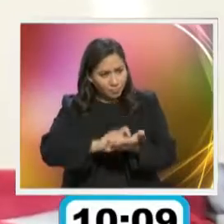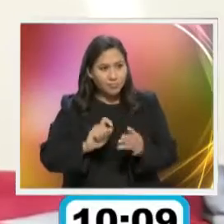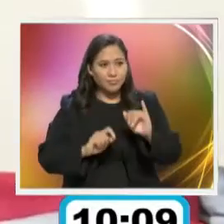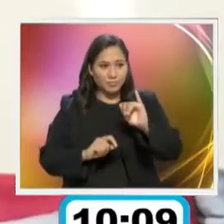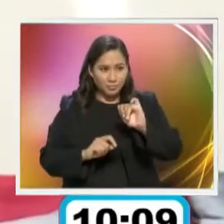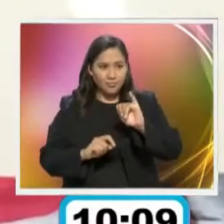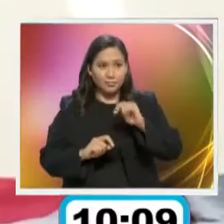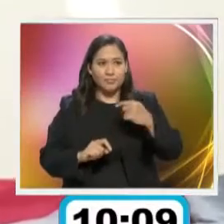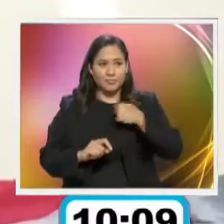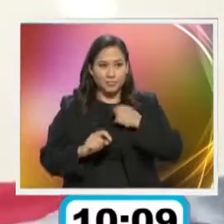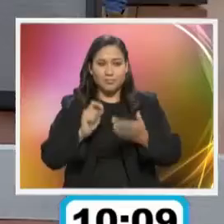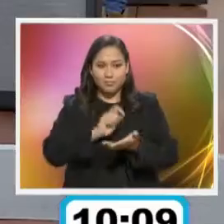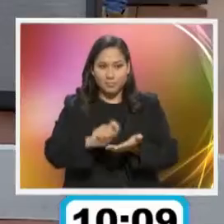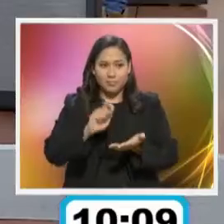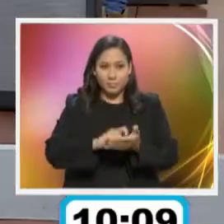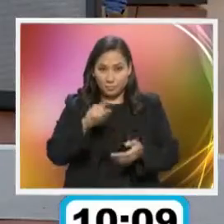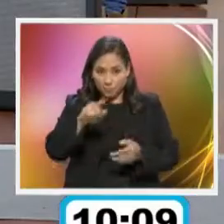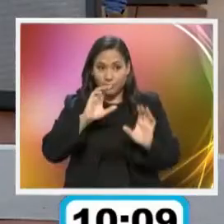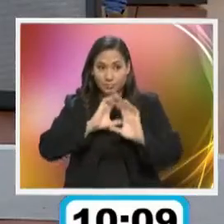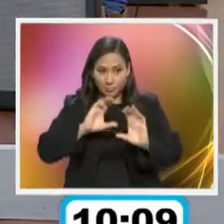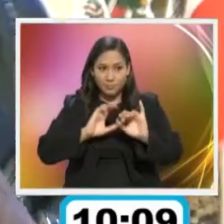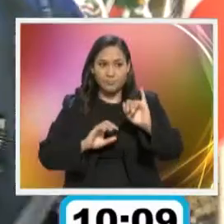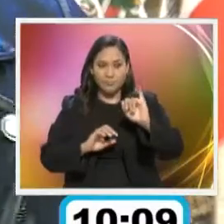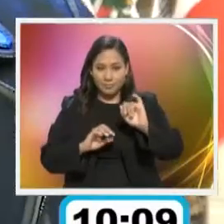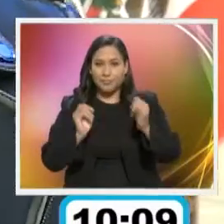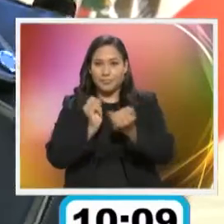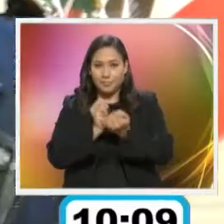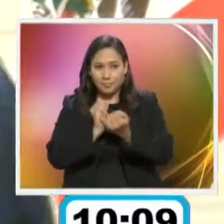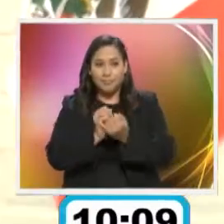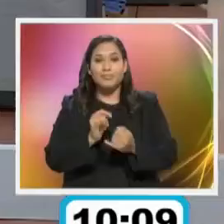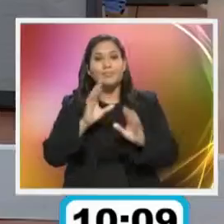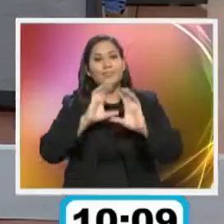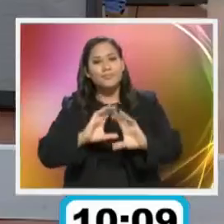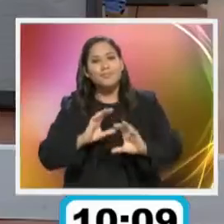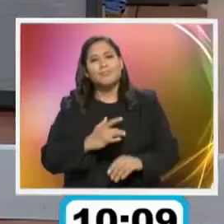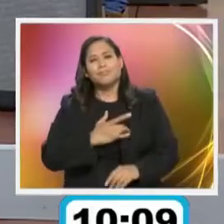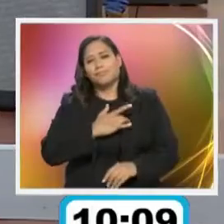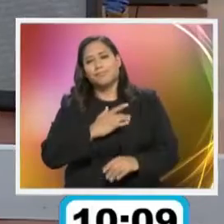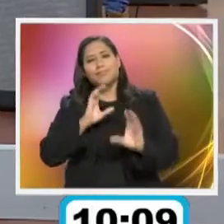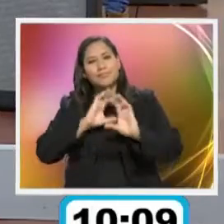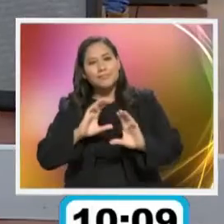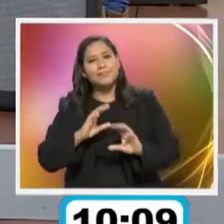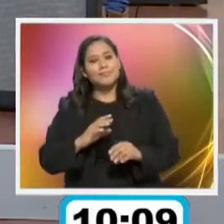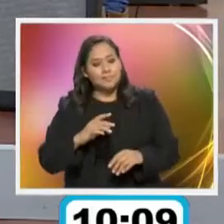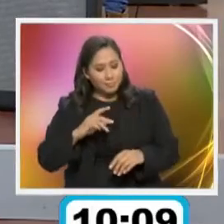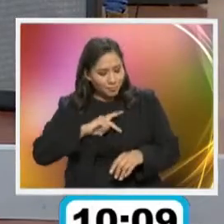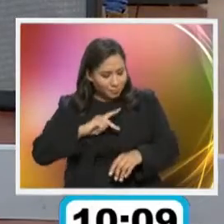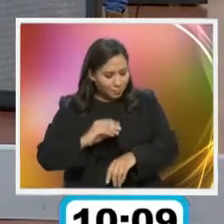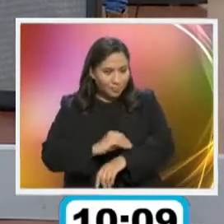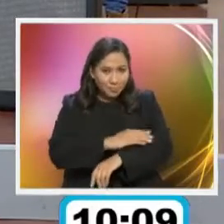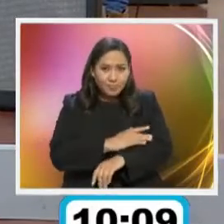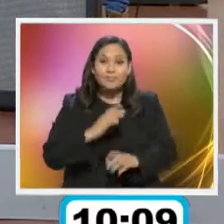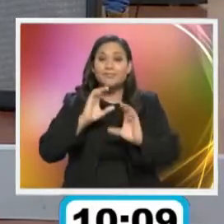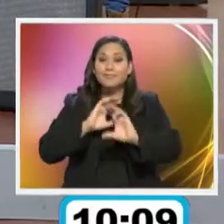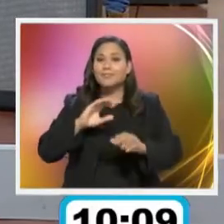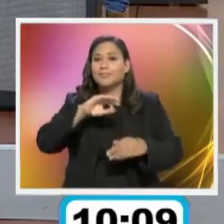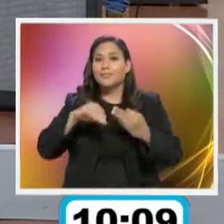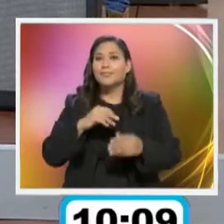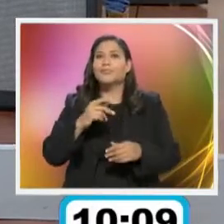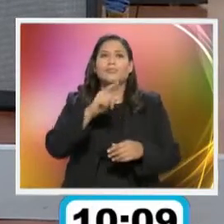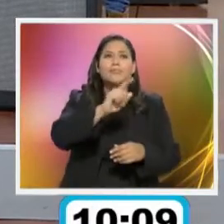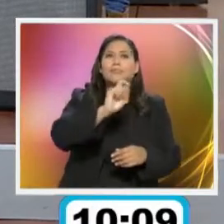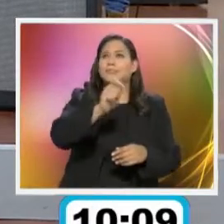Sí, claro, soy compositor. ¿Eres cantante? También. Le cantas a los sentimientos, le cantas a las emociones y le cantas a todo aquello que